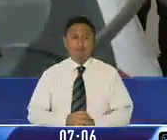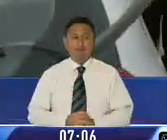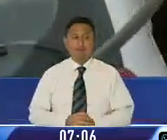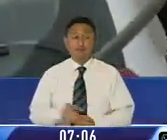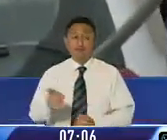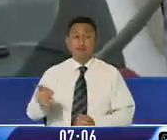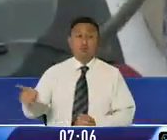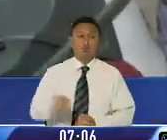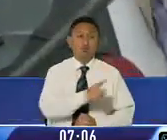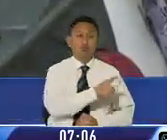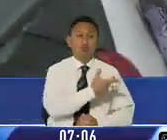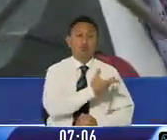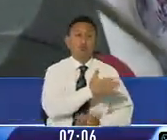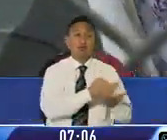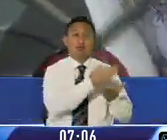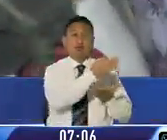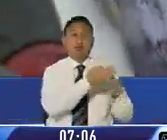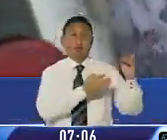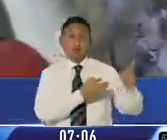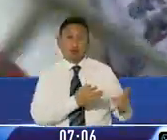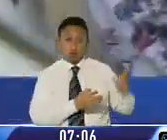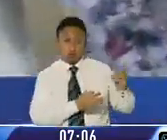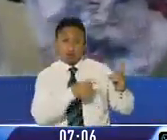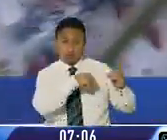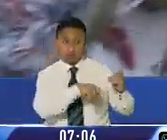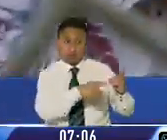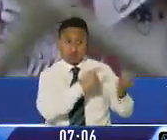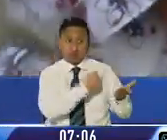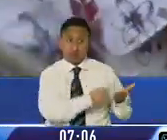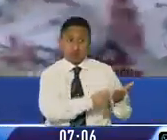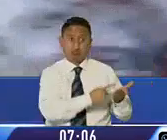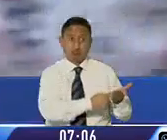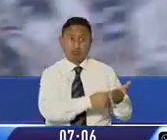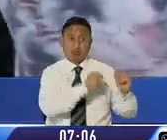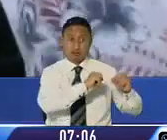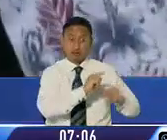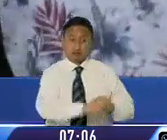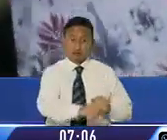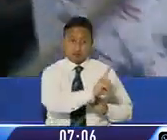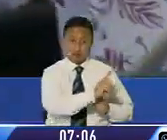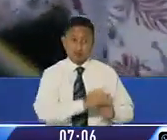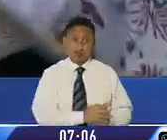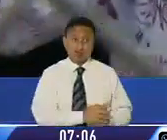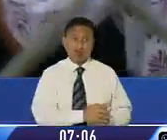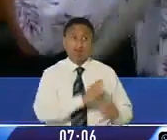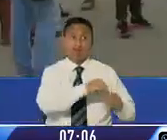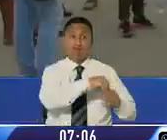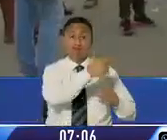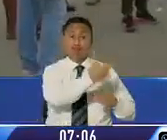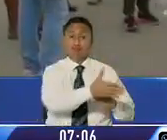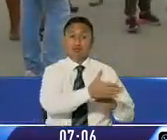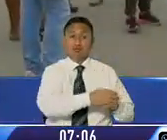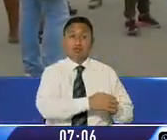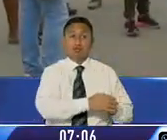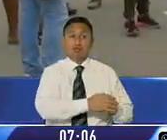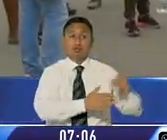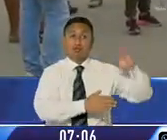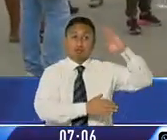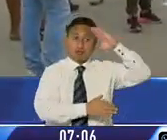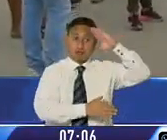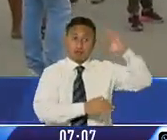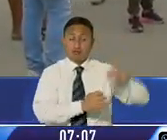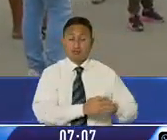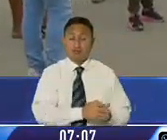fueron trasladados hasta el Cantón Durán, en donde se les llevó a cabo las audiencias respectivas. En los exteriores de la unidad de vigilancia